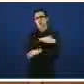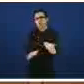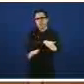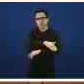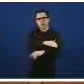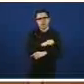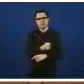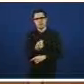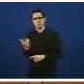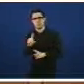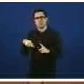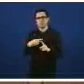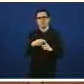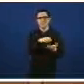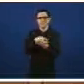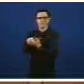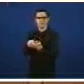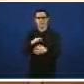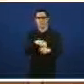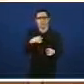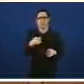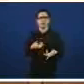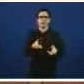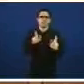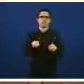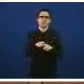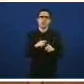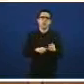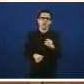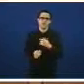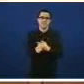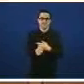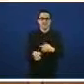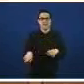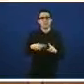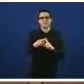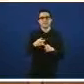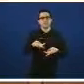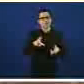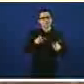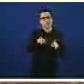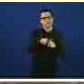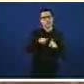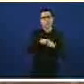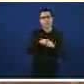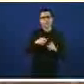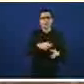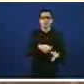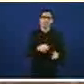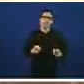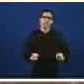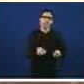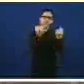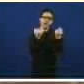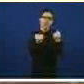estas prácticas fraudulentas Permitiu se lle aos bancos e as caixas salvar as súas contas a costa de defraudar